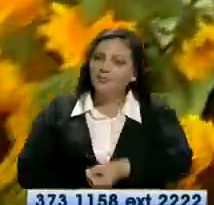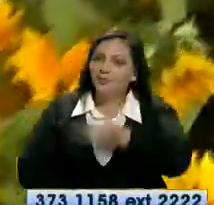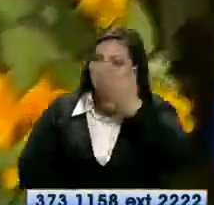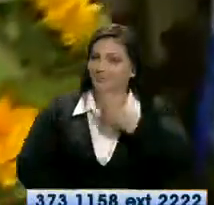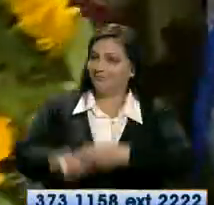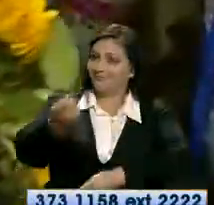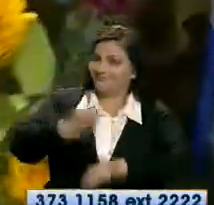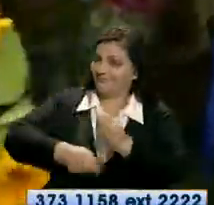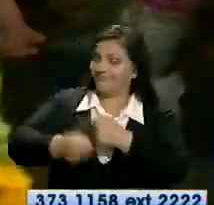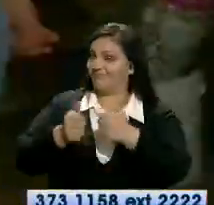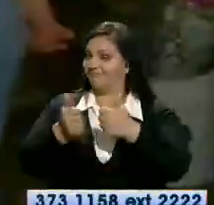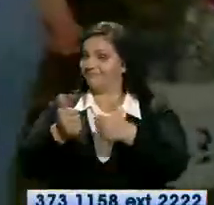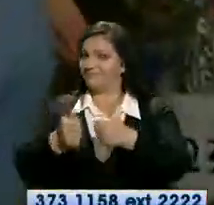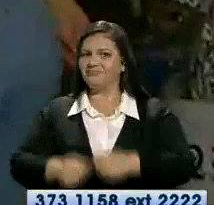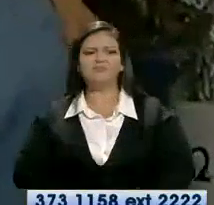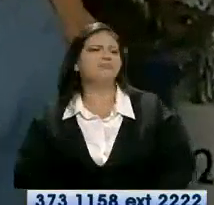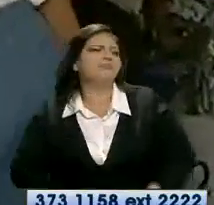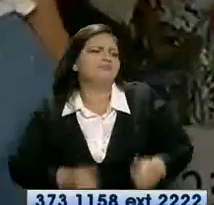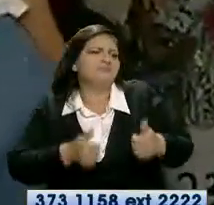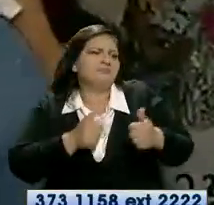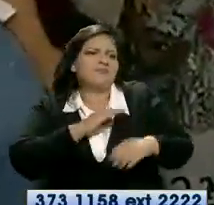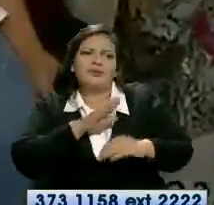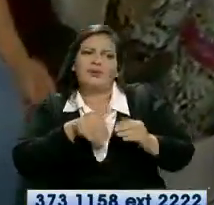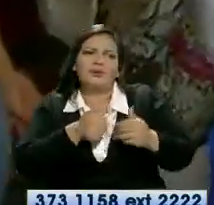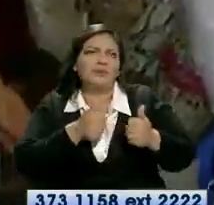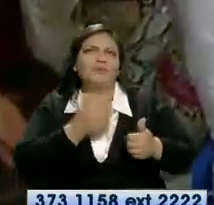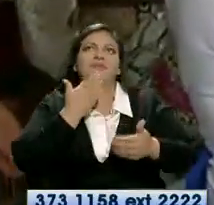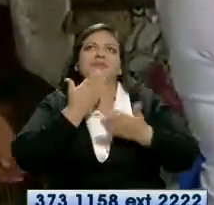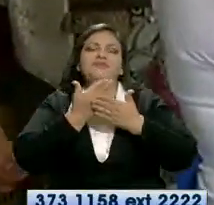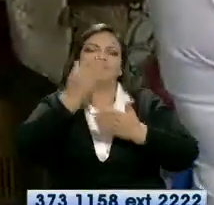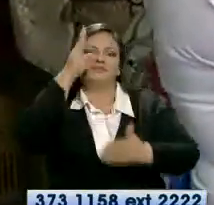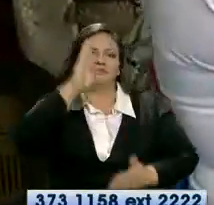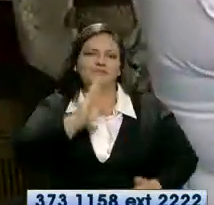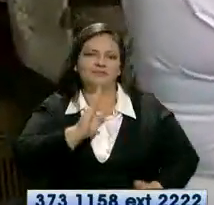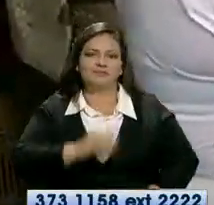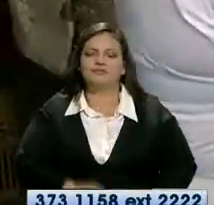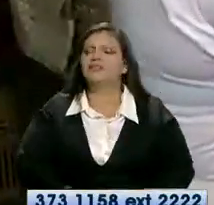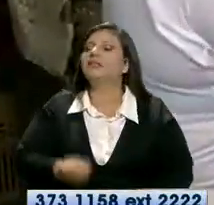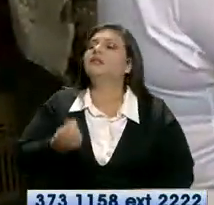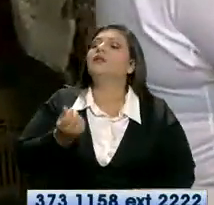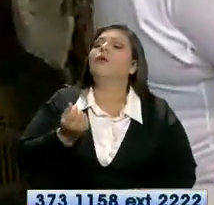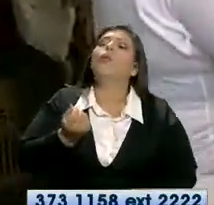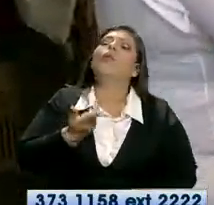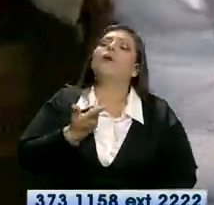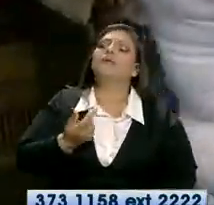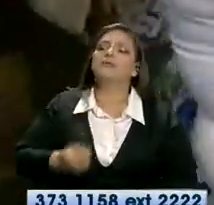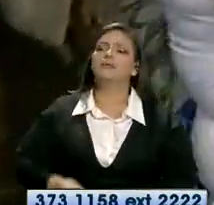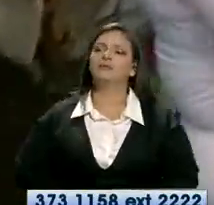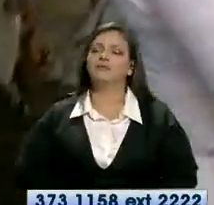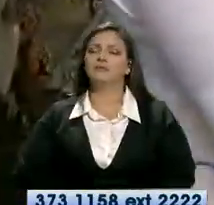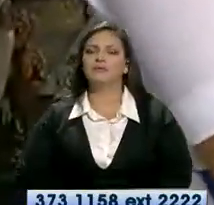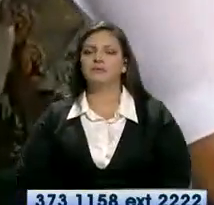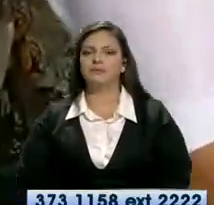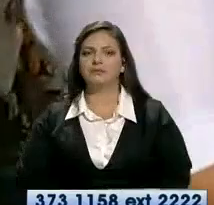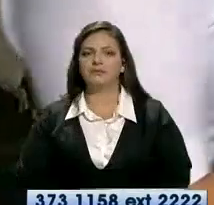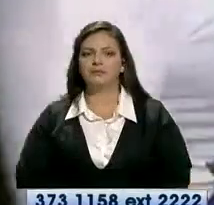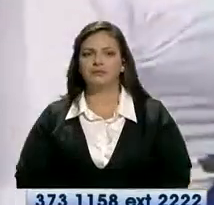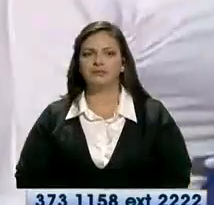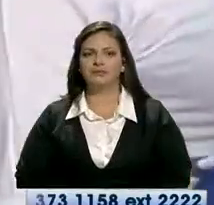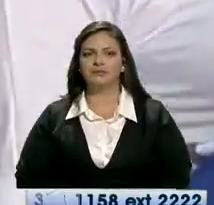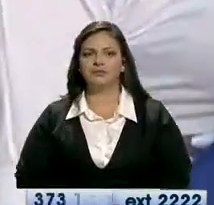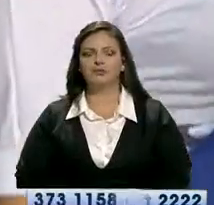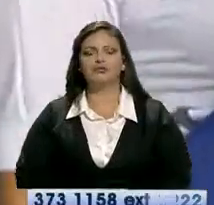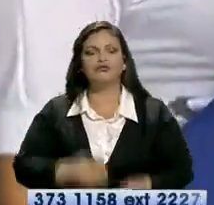el negocio? Bien, todo bien, gracias a Dios. Recuérdenos los precios y modelos de los arreglos florales. Por el momento